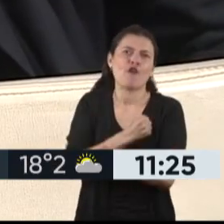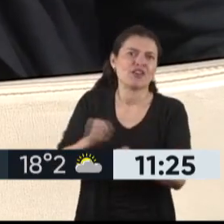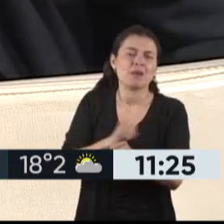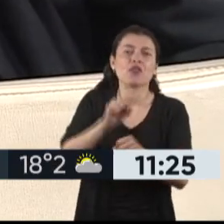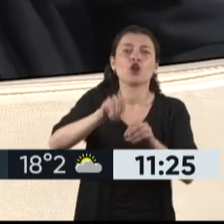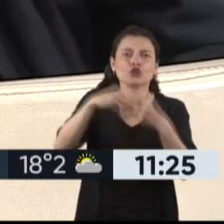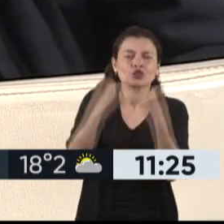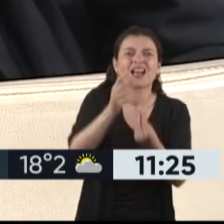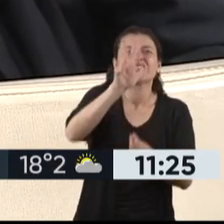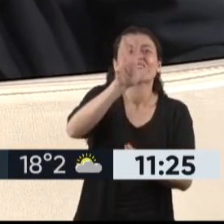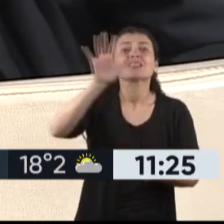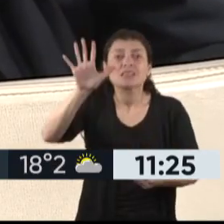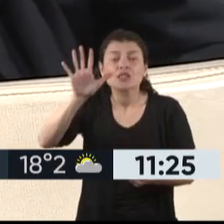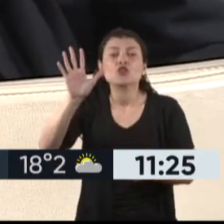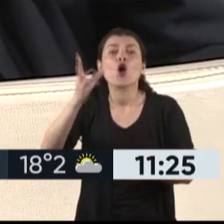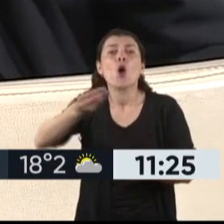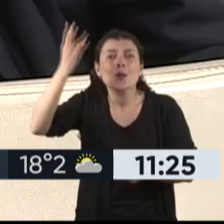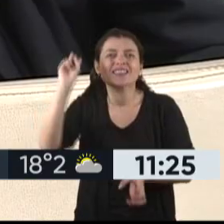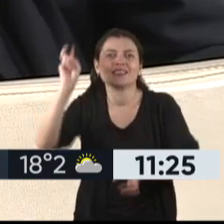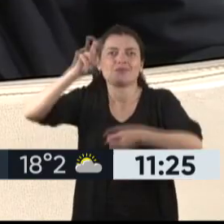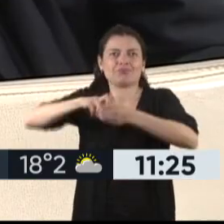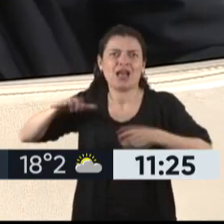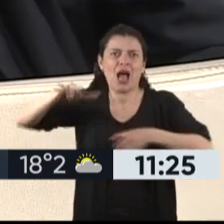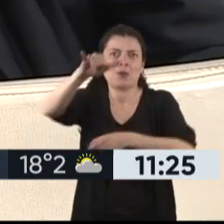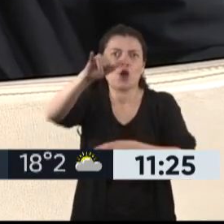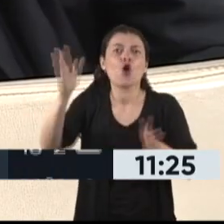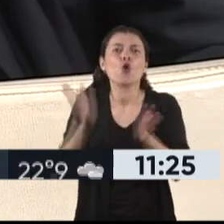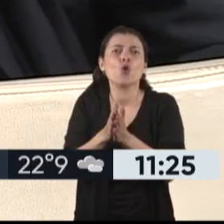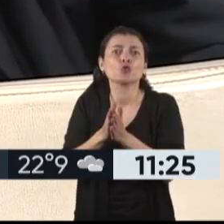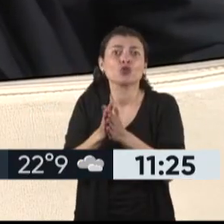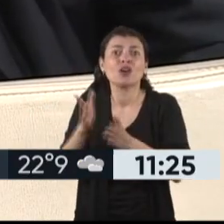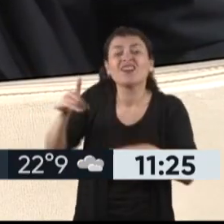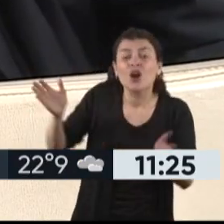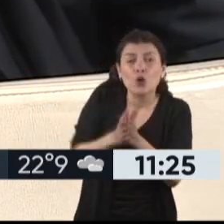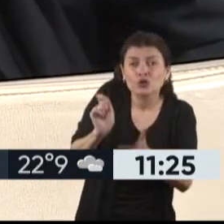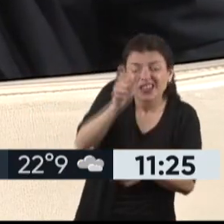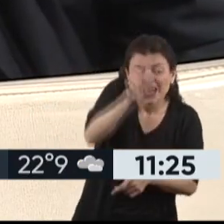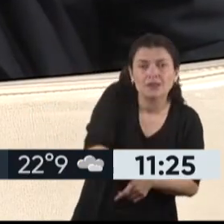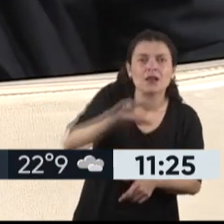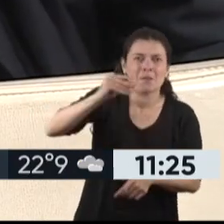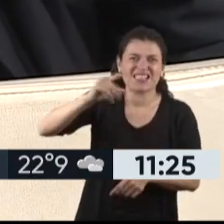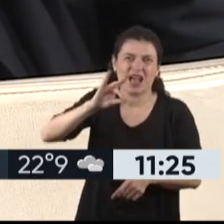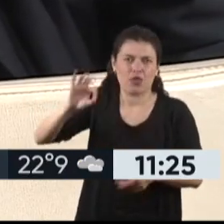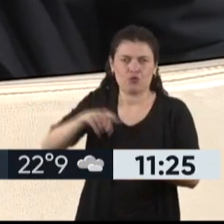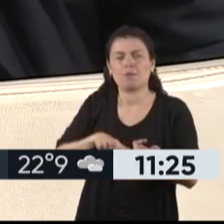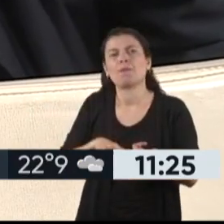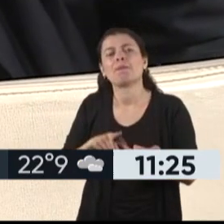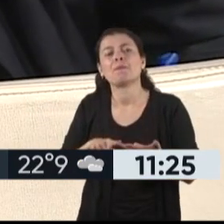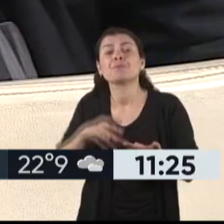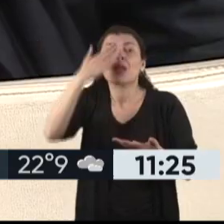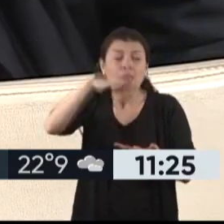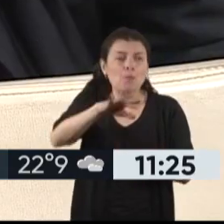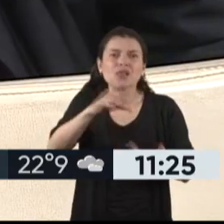expert en aviones del presunto narco. luego no responde